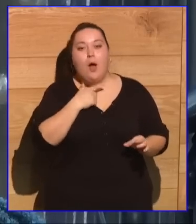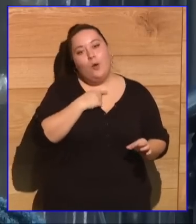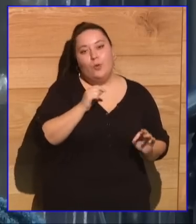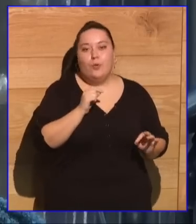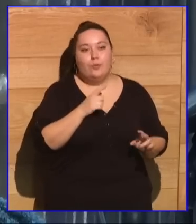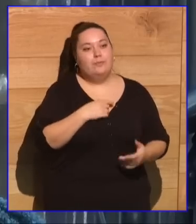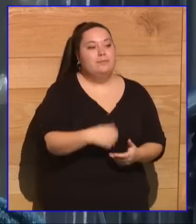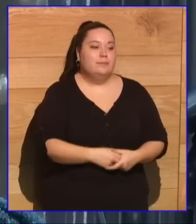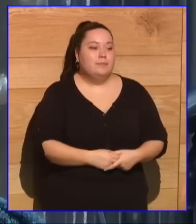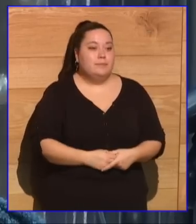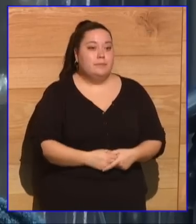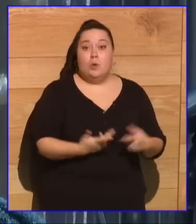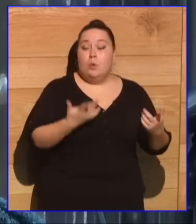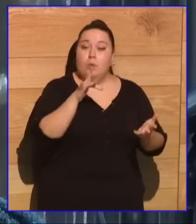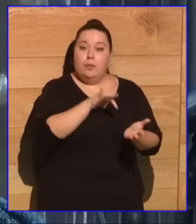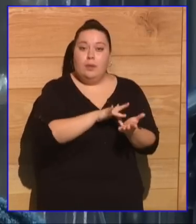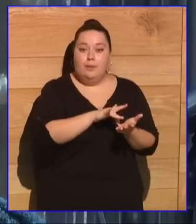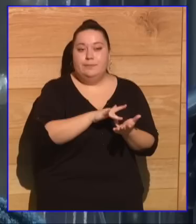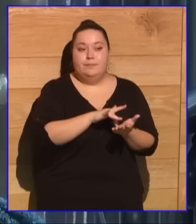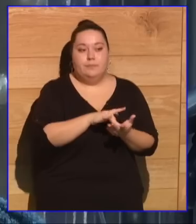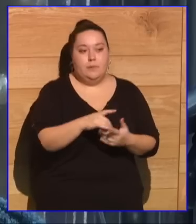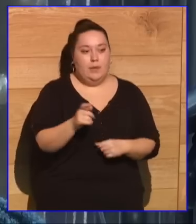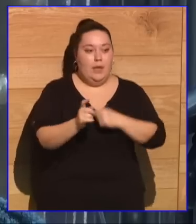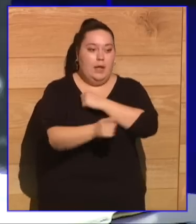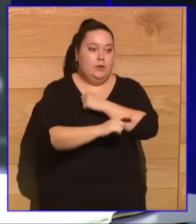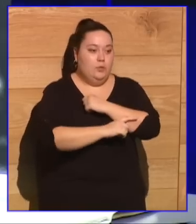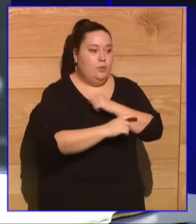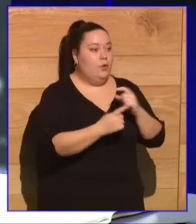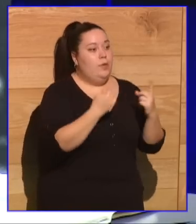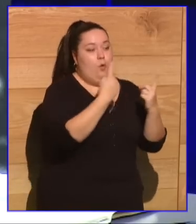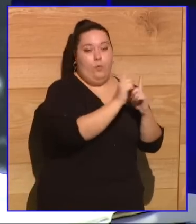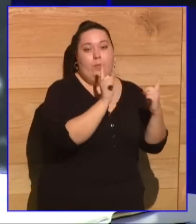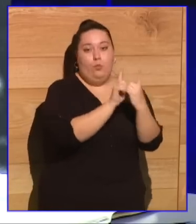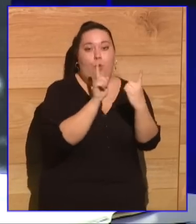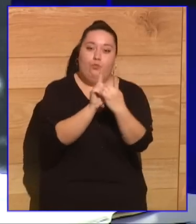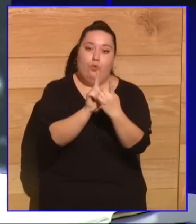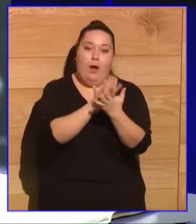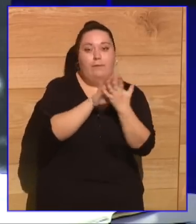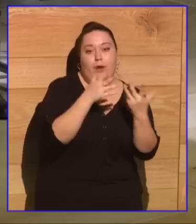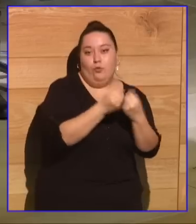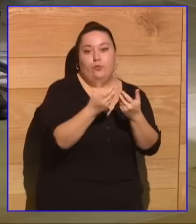que yo Sí. y no sé qué, hasta que un día, yendo en El truco es tratarlos de uno en uno.